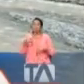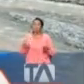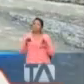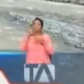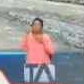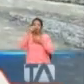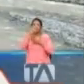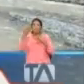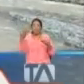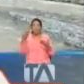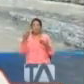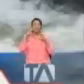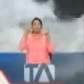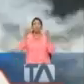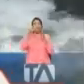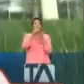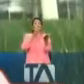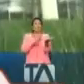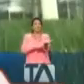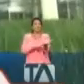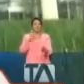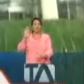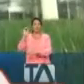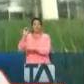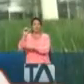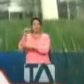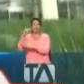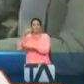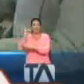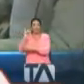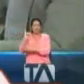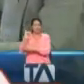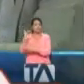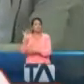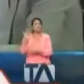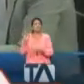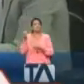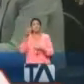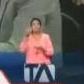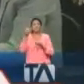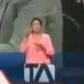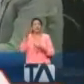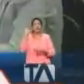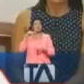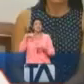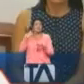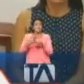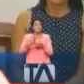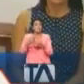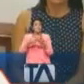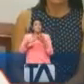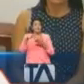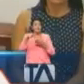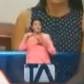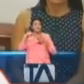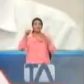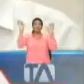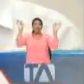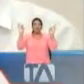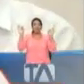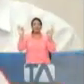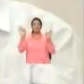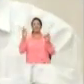tenía relación con el proyecto Toachi Pilatón, concesionado a Odebrecht en la época en que Mosquera ejercía el cargo de ministro de Electricidad, ahora se retracta.